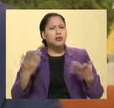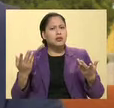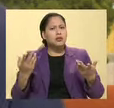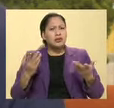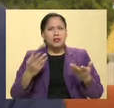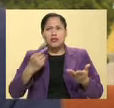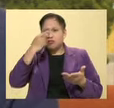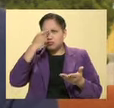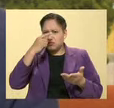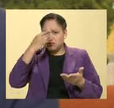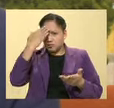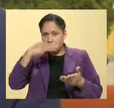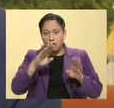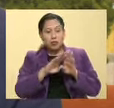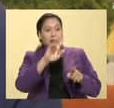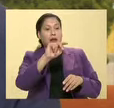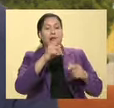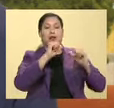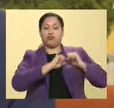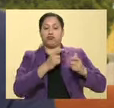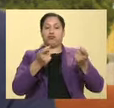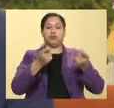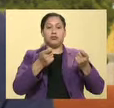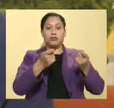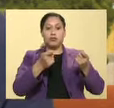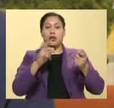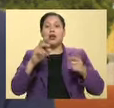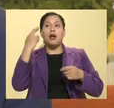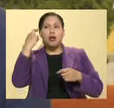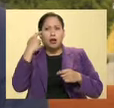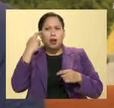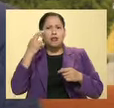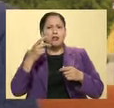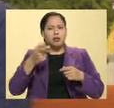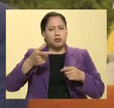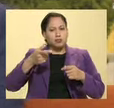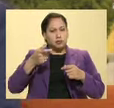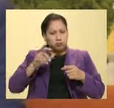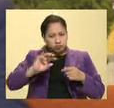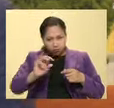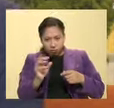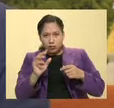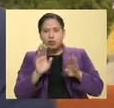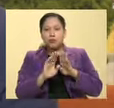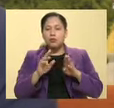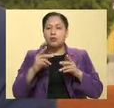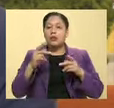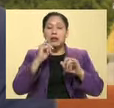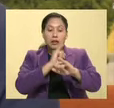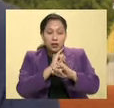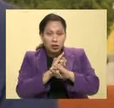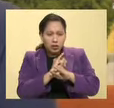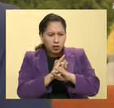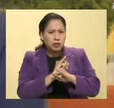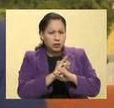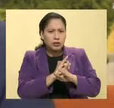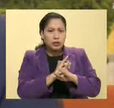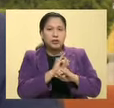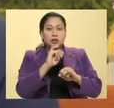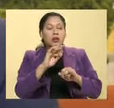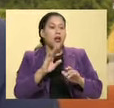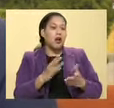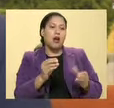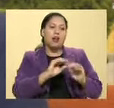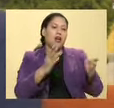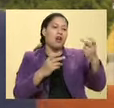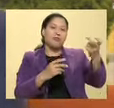el poder que tiene en un control de televisión, uh-huh. en un control de radio, en, uh-huh. En seguidores, en un portal de internet. De repente dicen, claro,